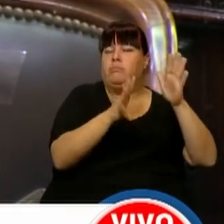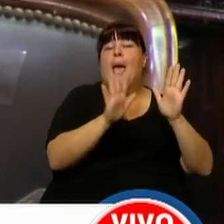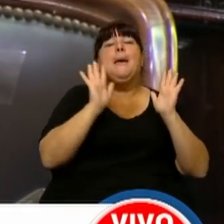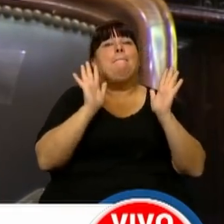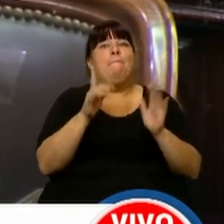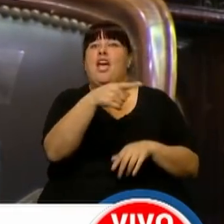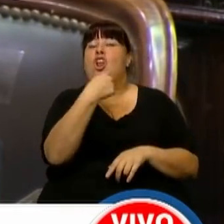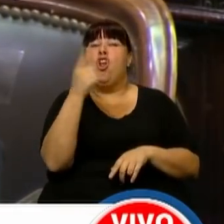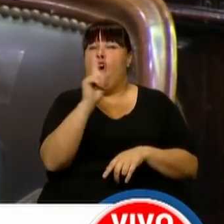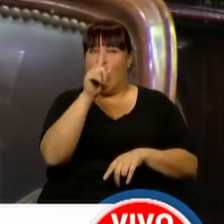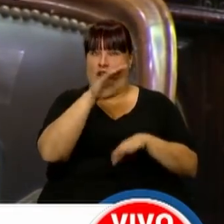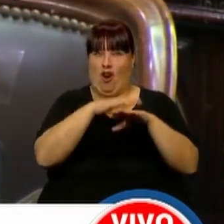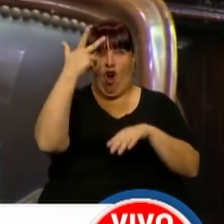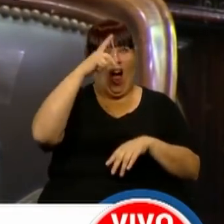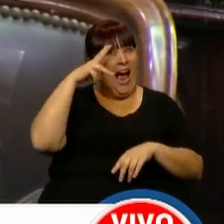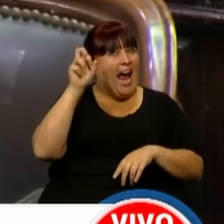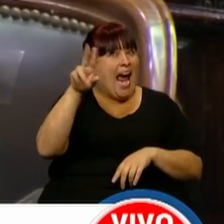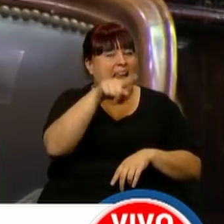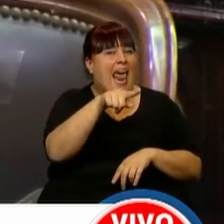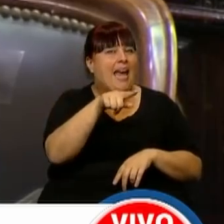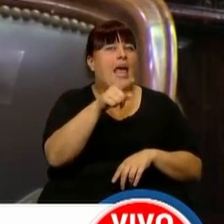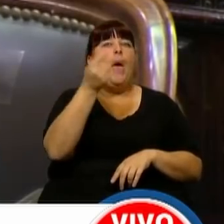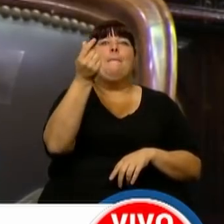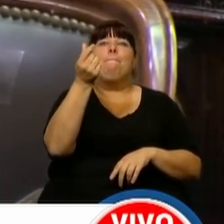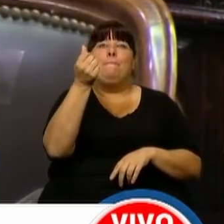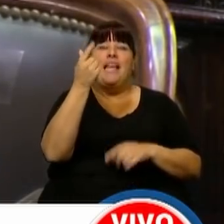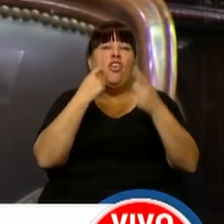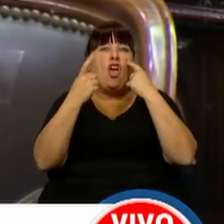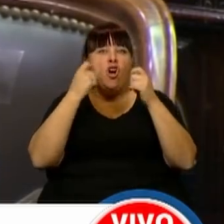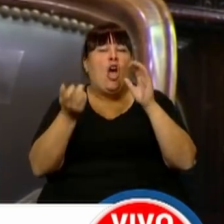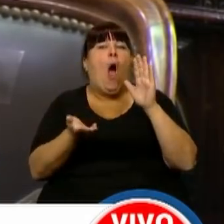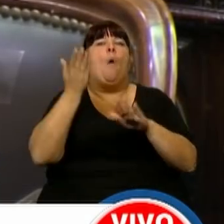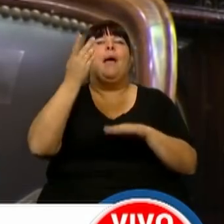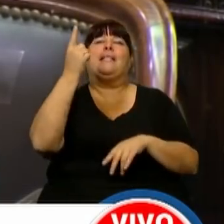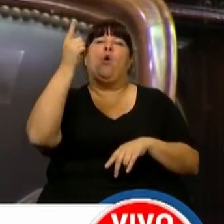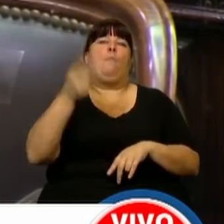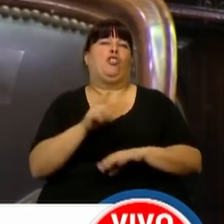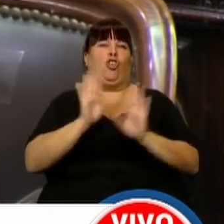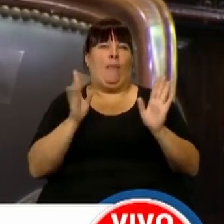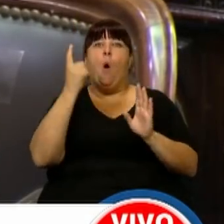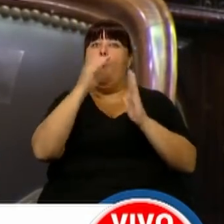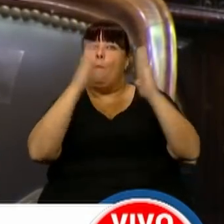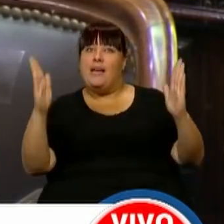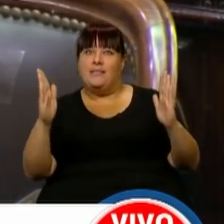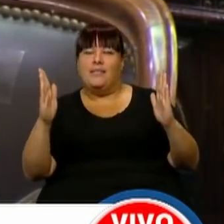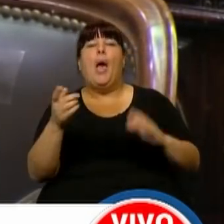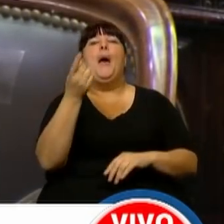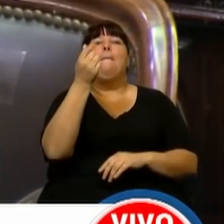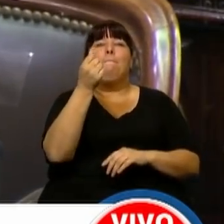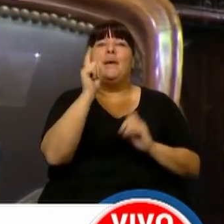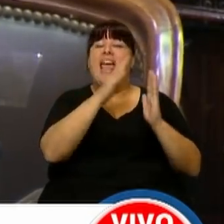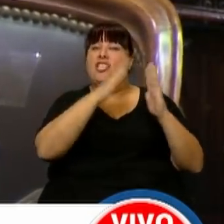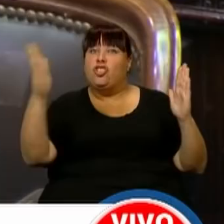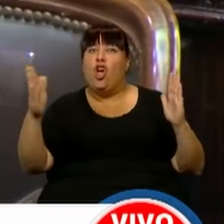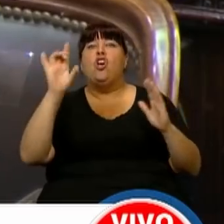lo que omite decir el señor Heller es que los precios regulados aumentaron solo 1% en ese mes y que los precios